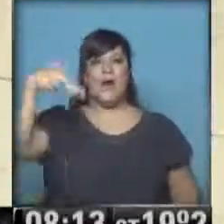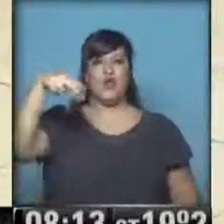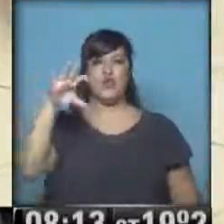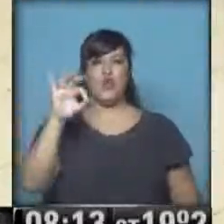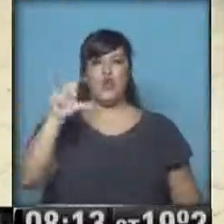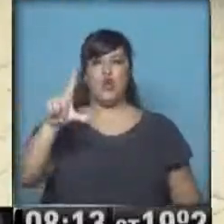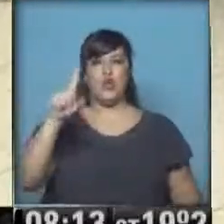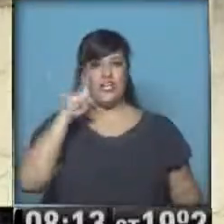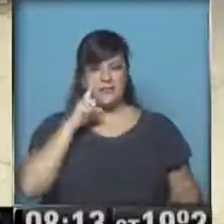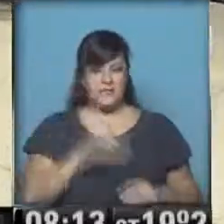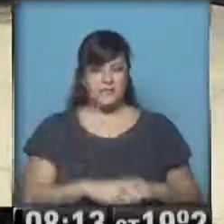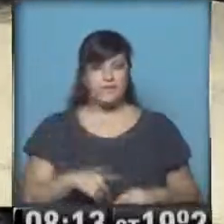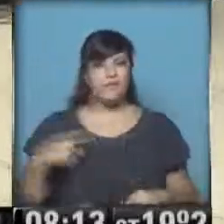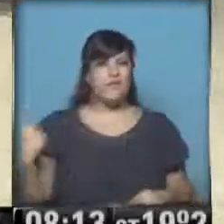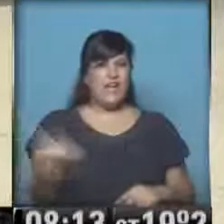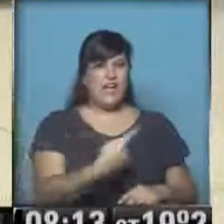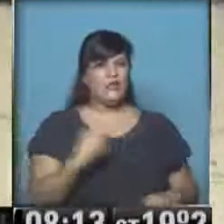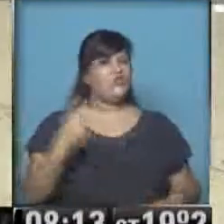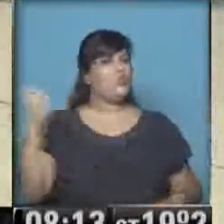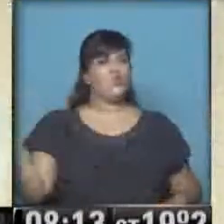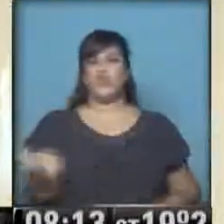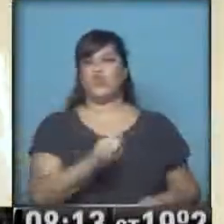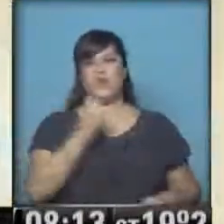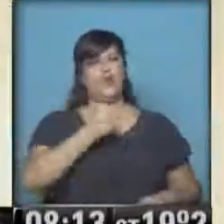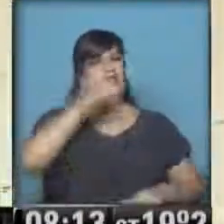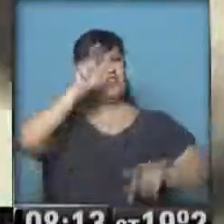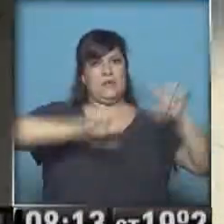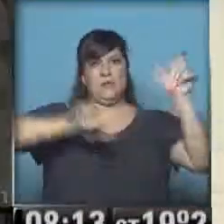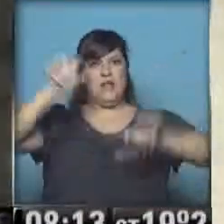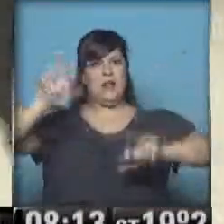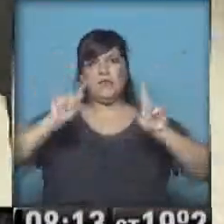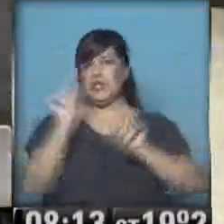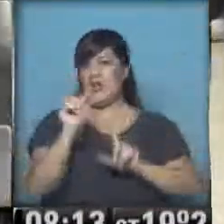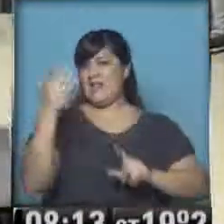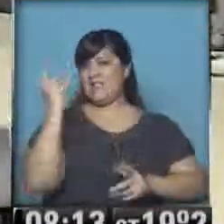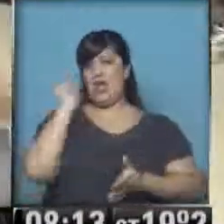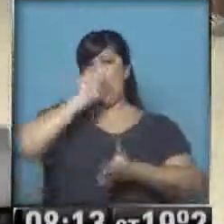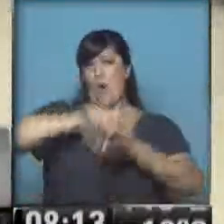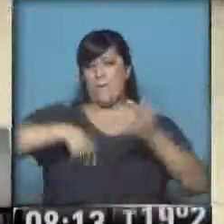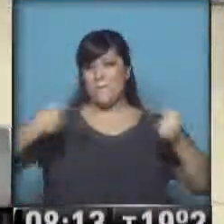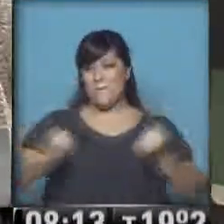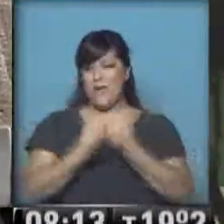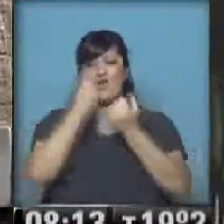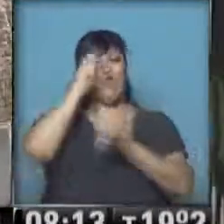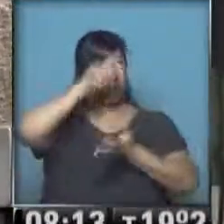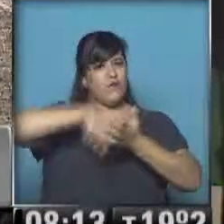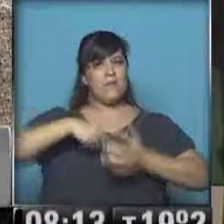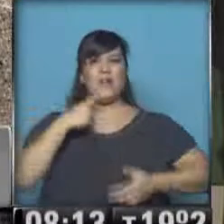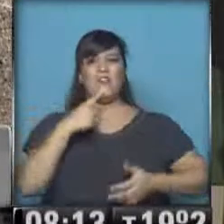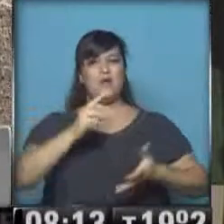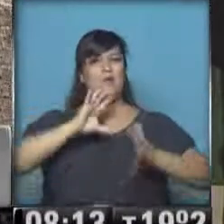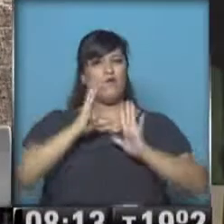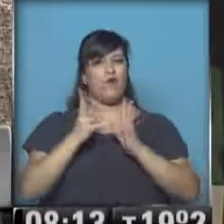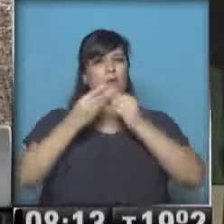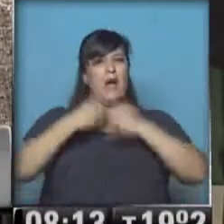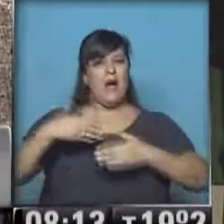Valor social que esto tiene, realmente decíamos recién en la firma del convenio, ¿no? Lo que el proceso iniciado